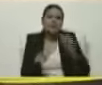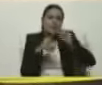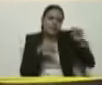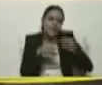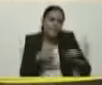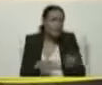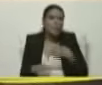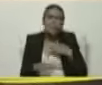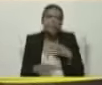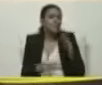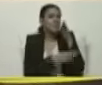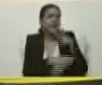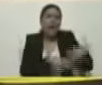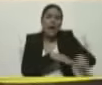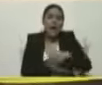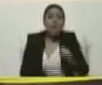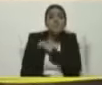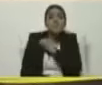casa y no podía salir?